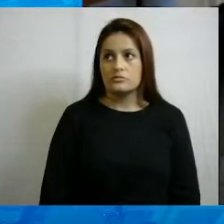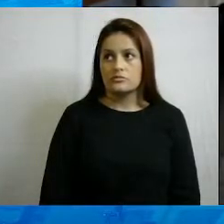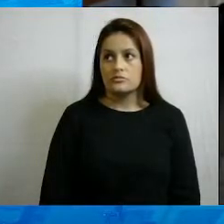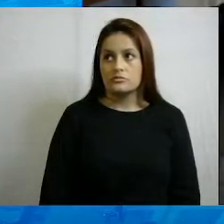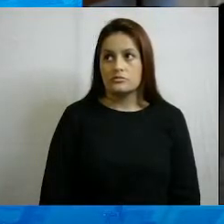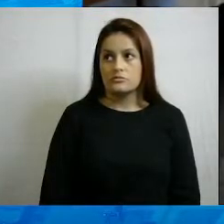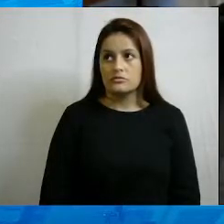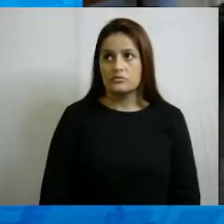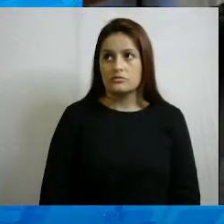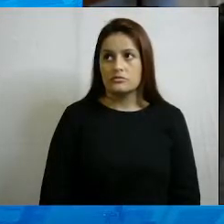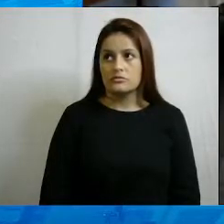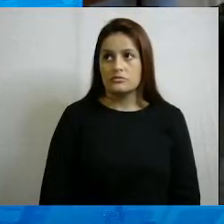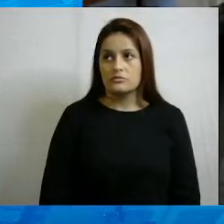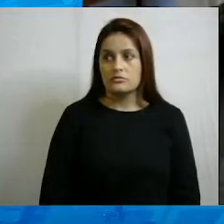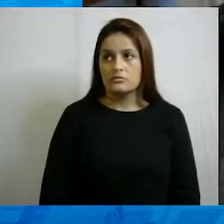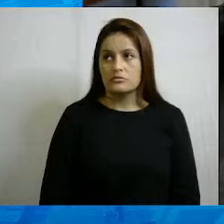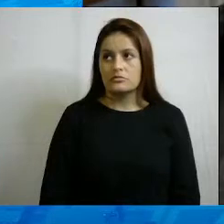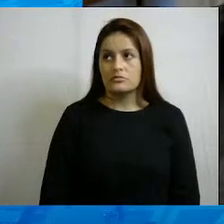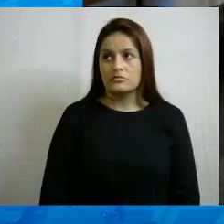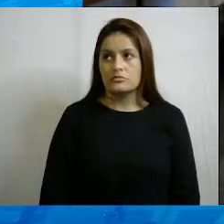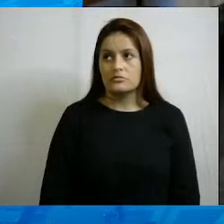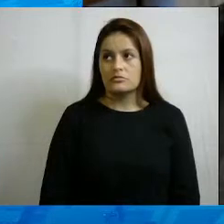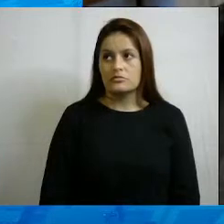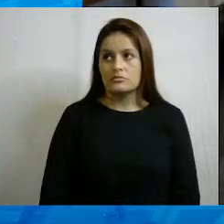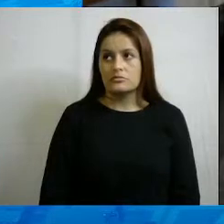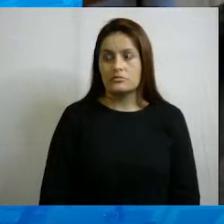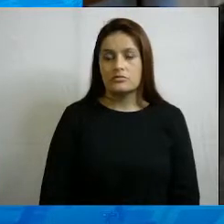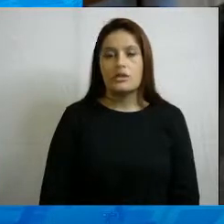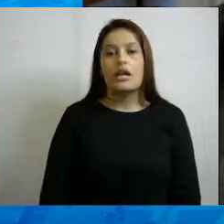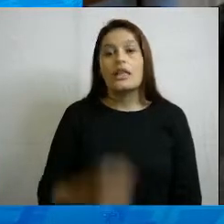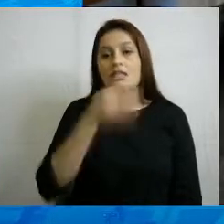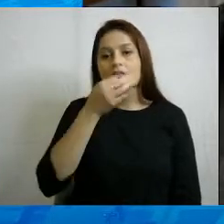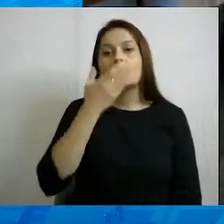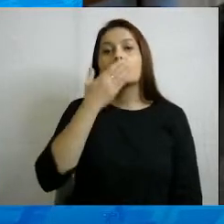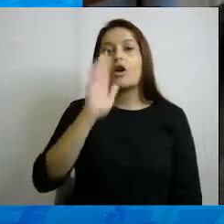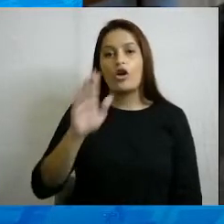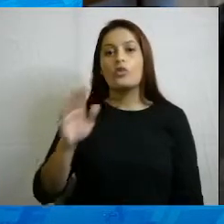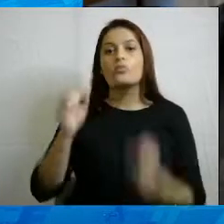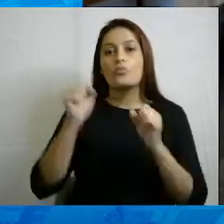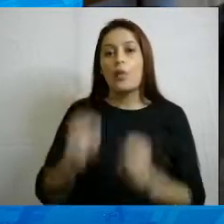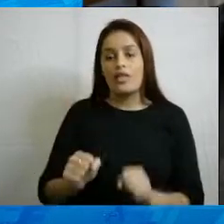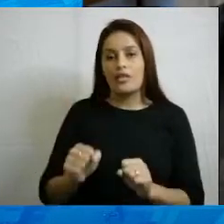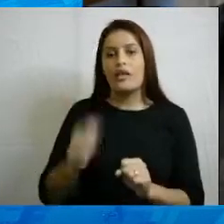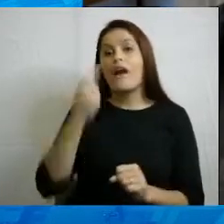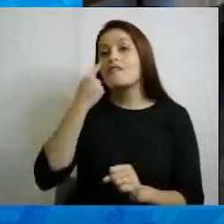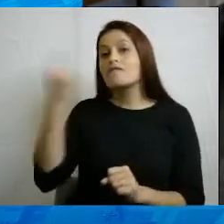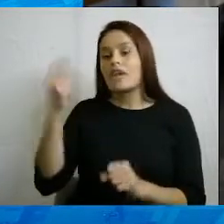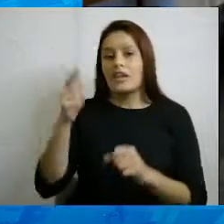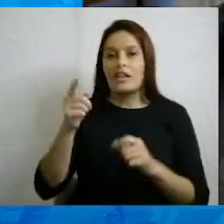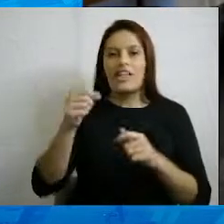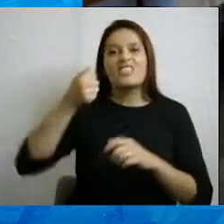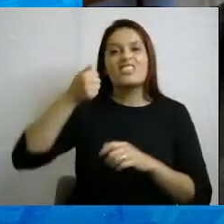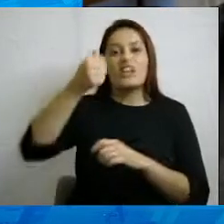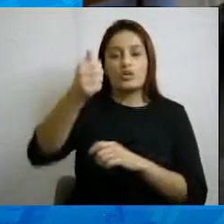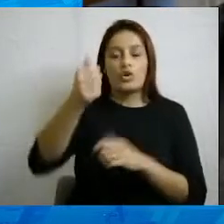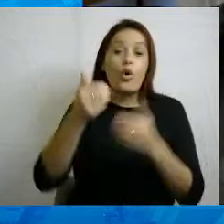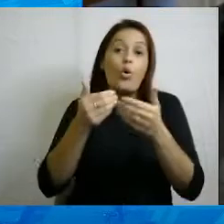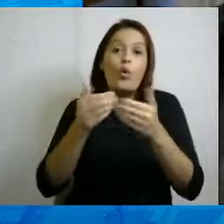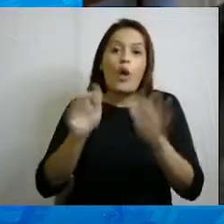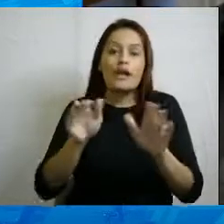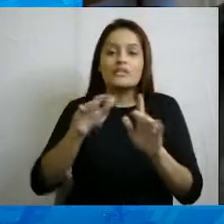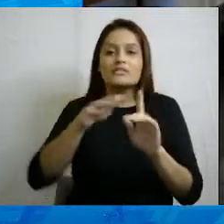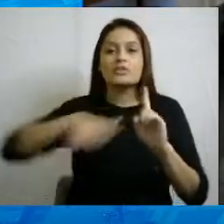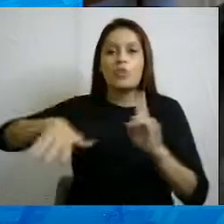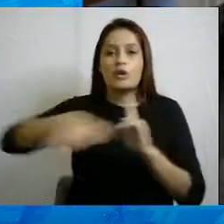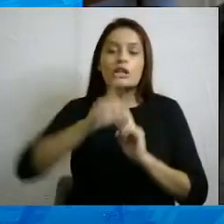Carabinero cruza a pedirnos las patentes y todo el tema. Por eso yo creo que lo mejor es que lo veamos con el director y que frente a cualquier situación